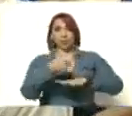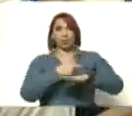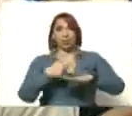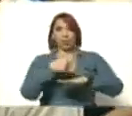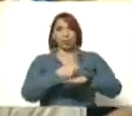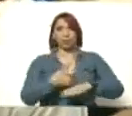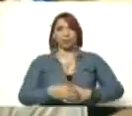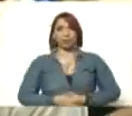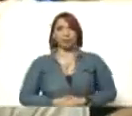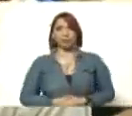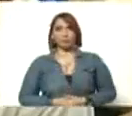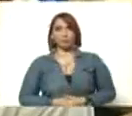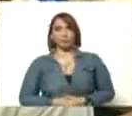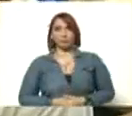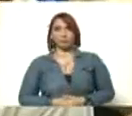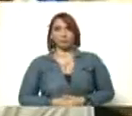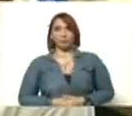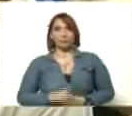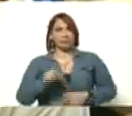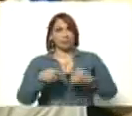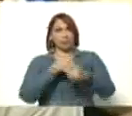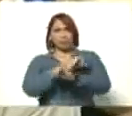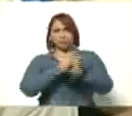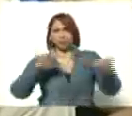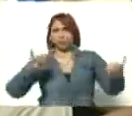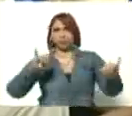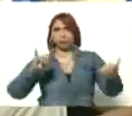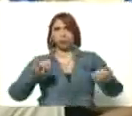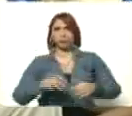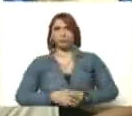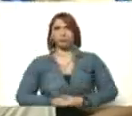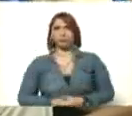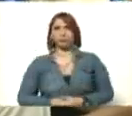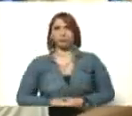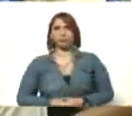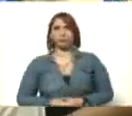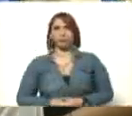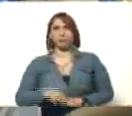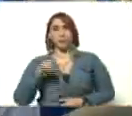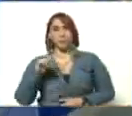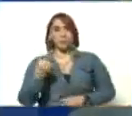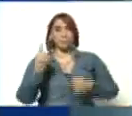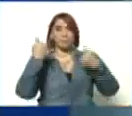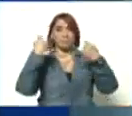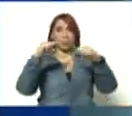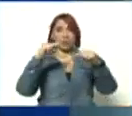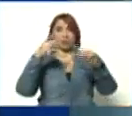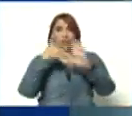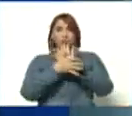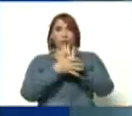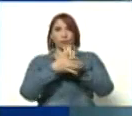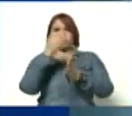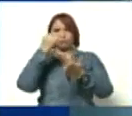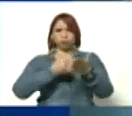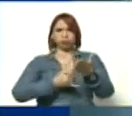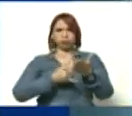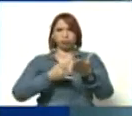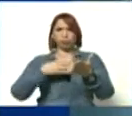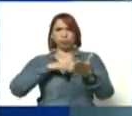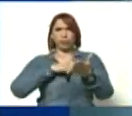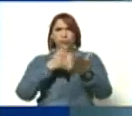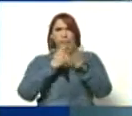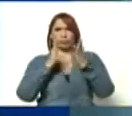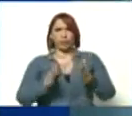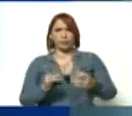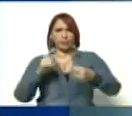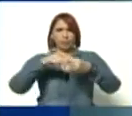Buscán. Aquí estamos, luego de finalizar, ministra, vicepresidenta, la primera fase, que es de registro de nuestros estudiantes al